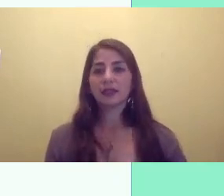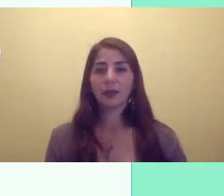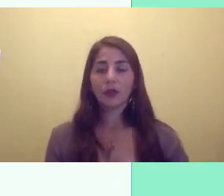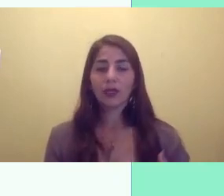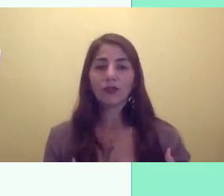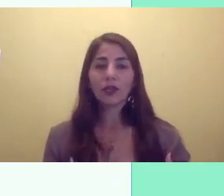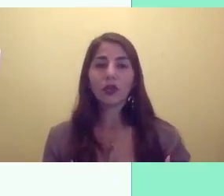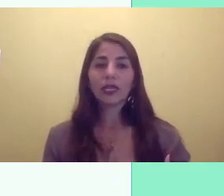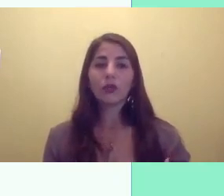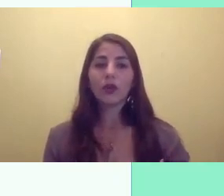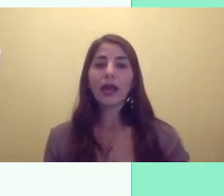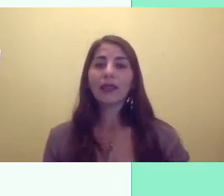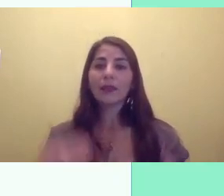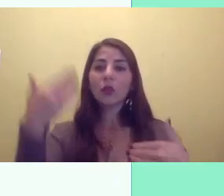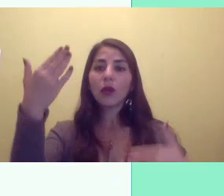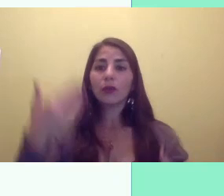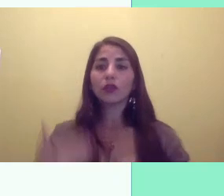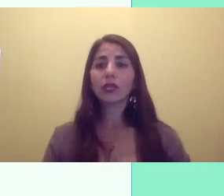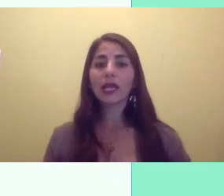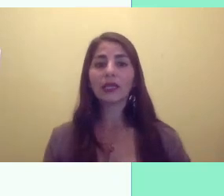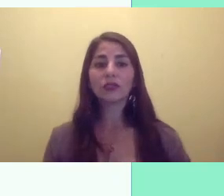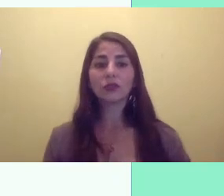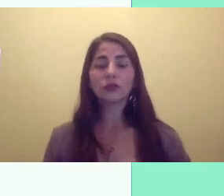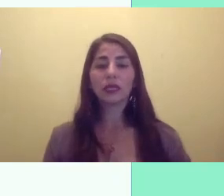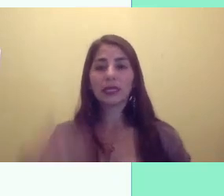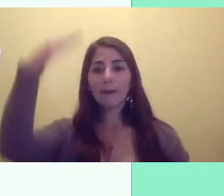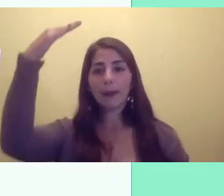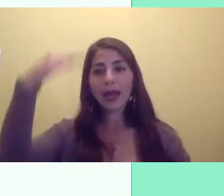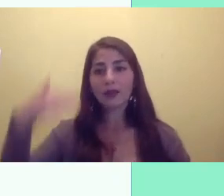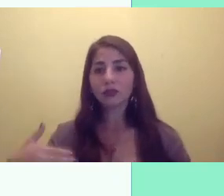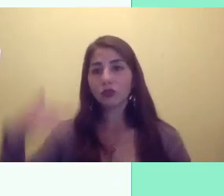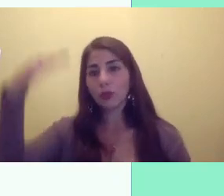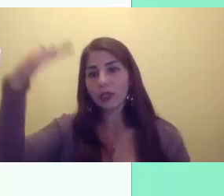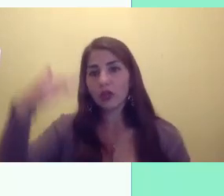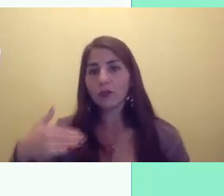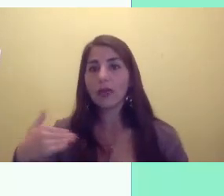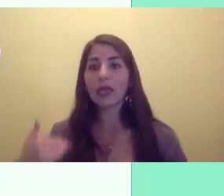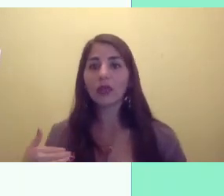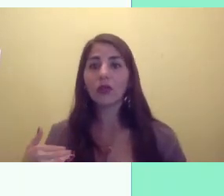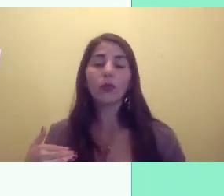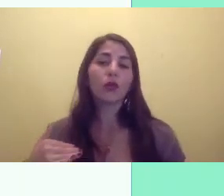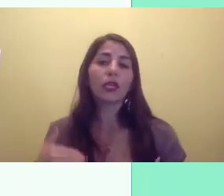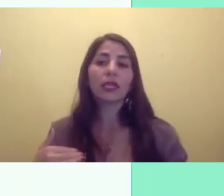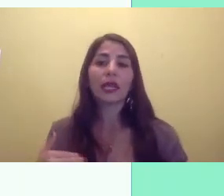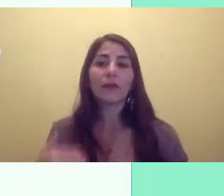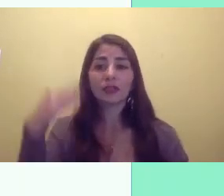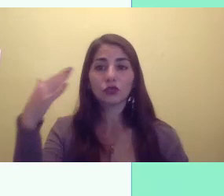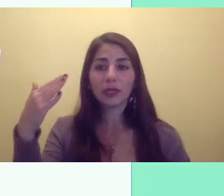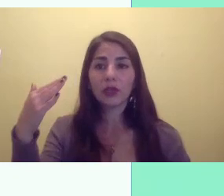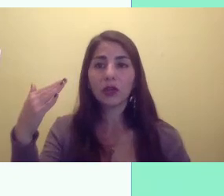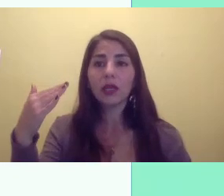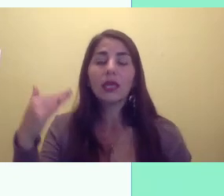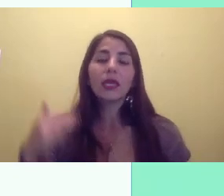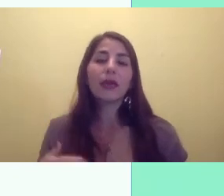qué distancia, pero me refiero a qué lugar de mi cuerpo yo realizo, en qué plano, superior, medio, por lo general es